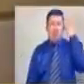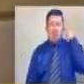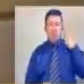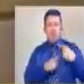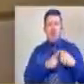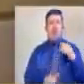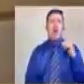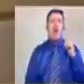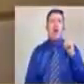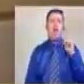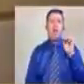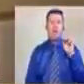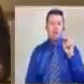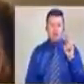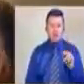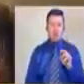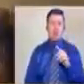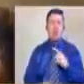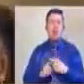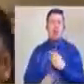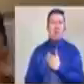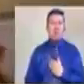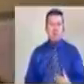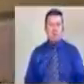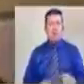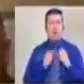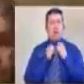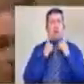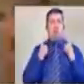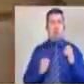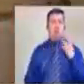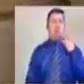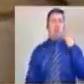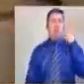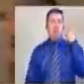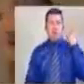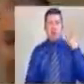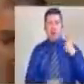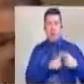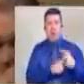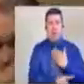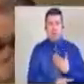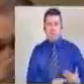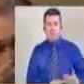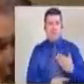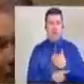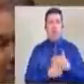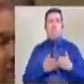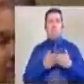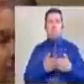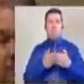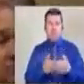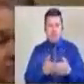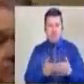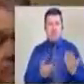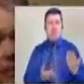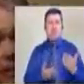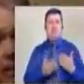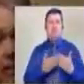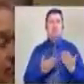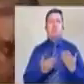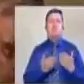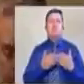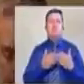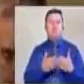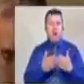con Alfonso López Miquelce, con el presidente Turbay en su época, con Virgilio Betancur,